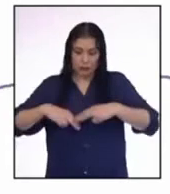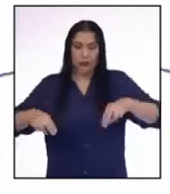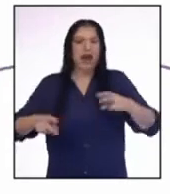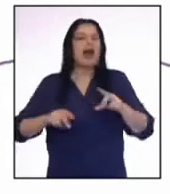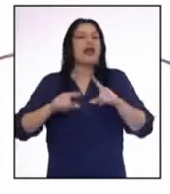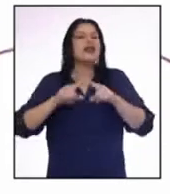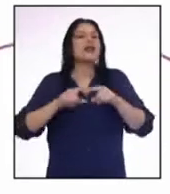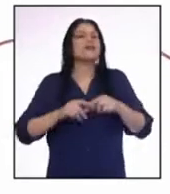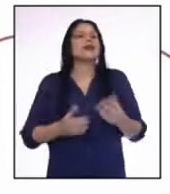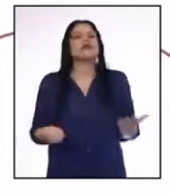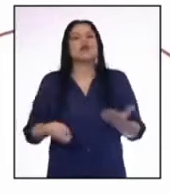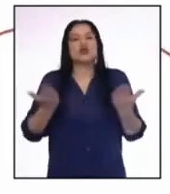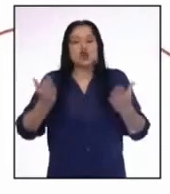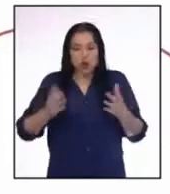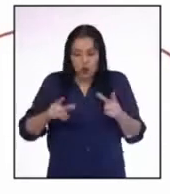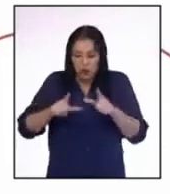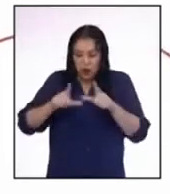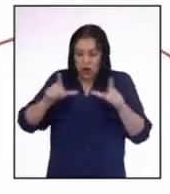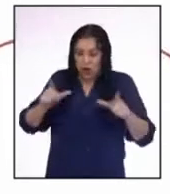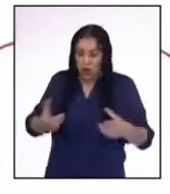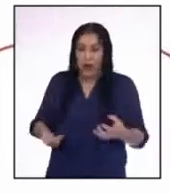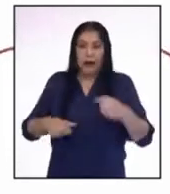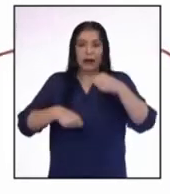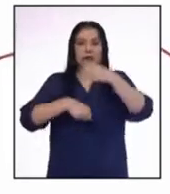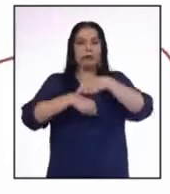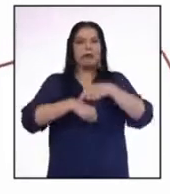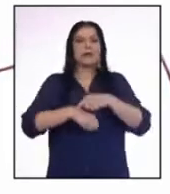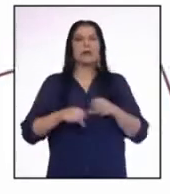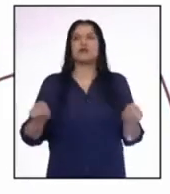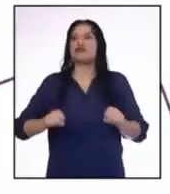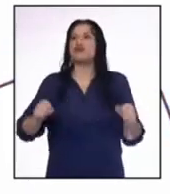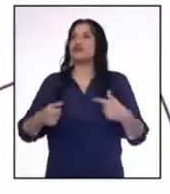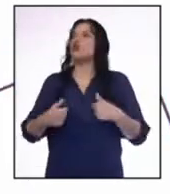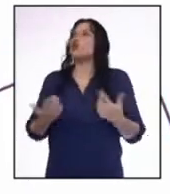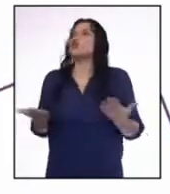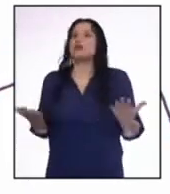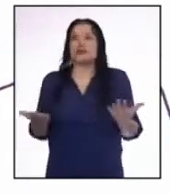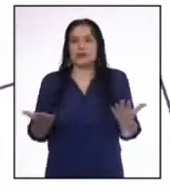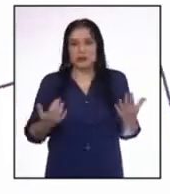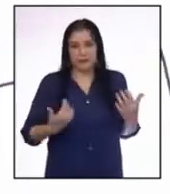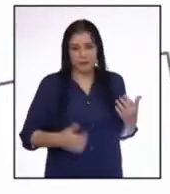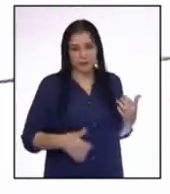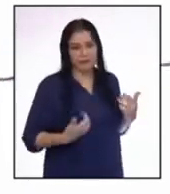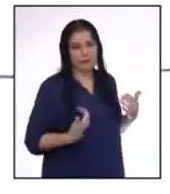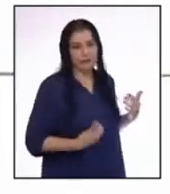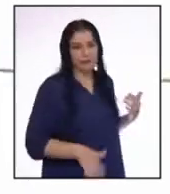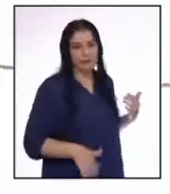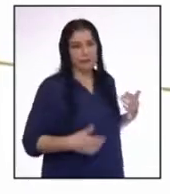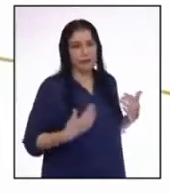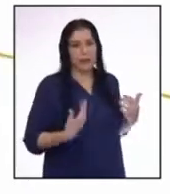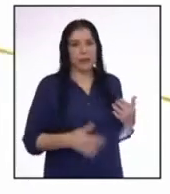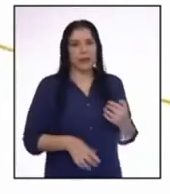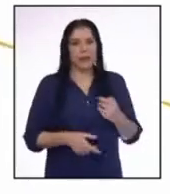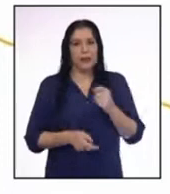dependiendo de dónde se encuentren en el momento del sismo.